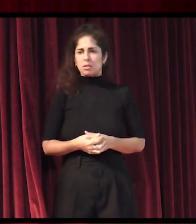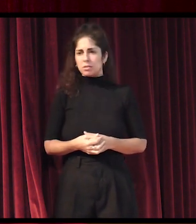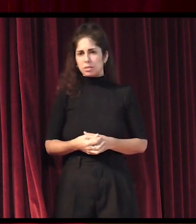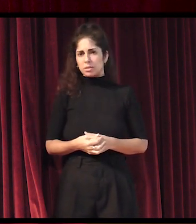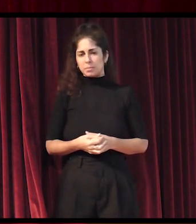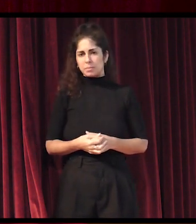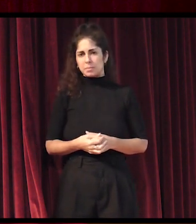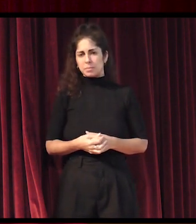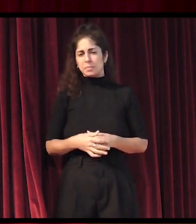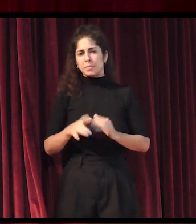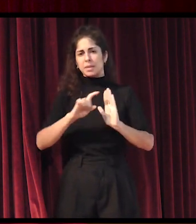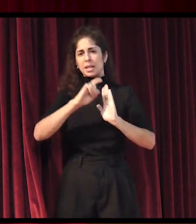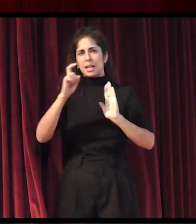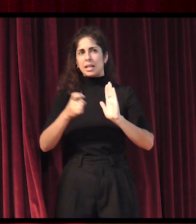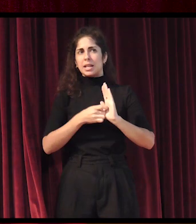En la Ley